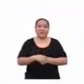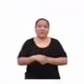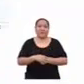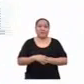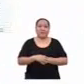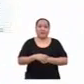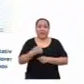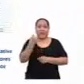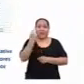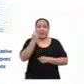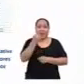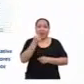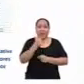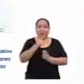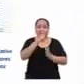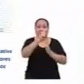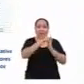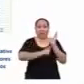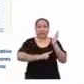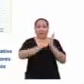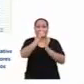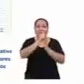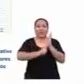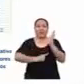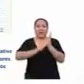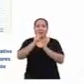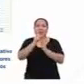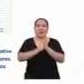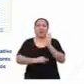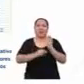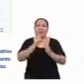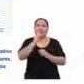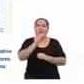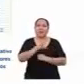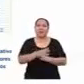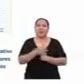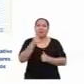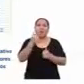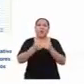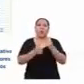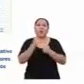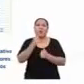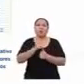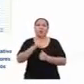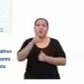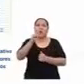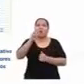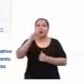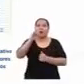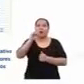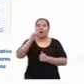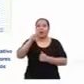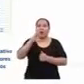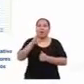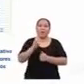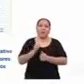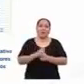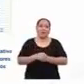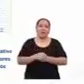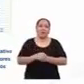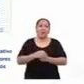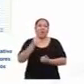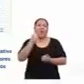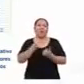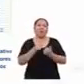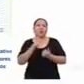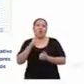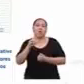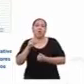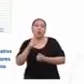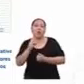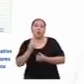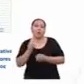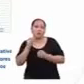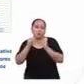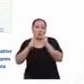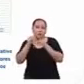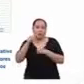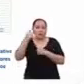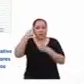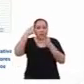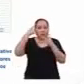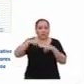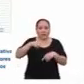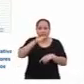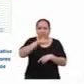En cada listado decimos qué tipo de variable es y los valores que puede tomar. En base a esas respuestas tomaremos